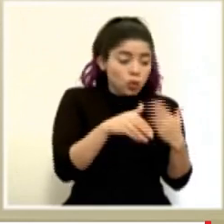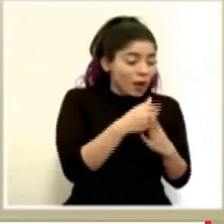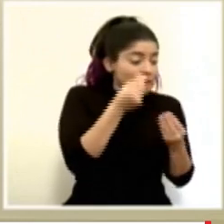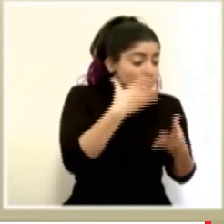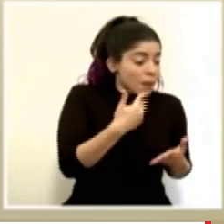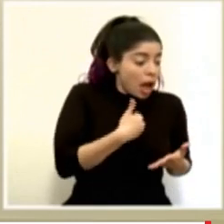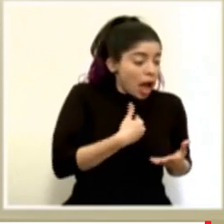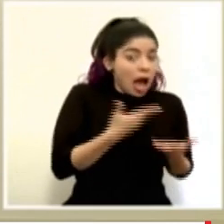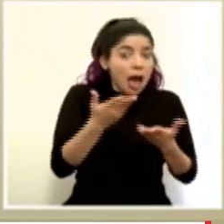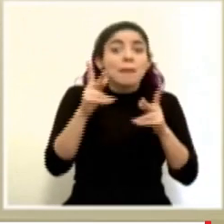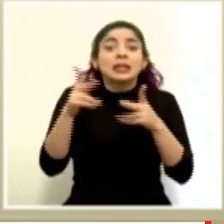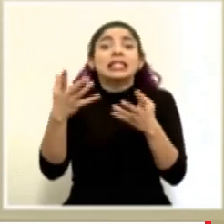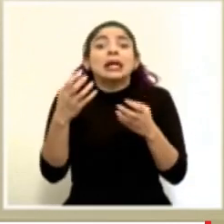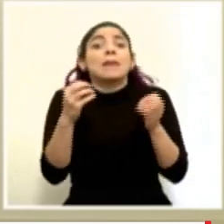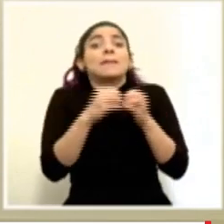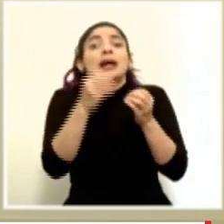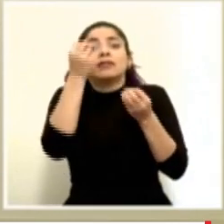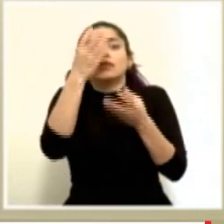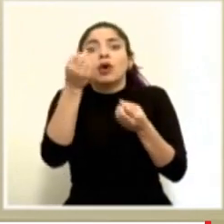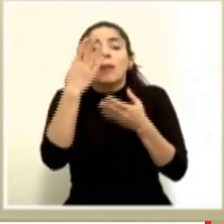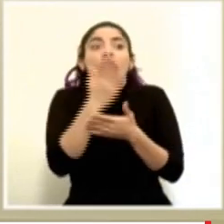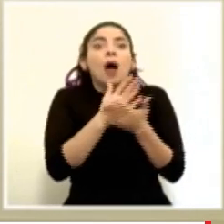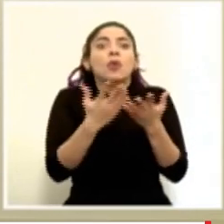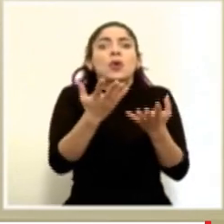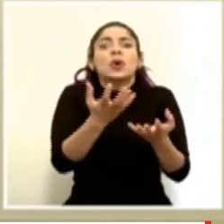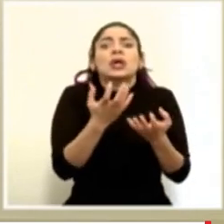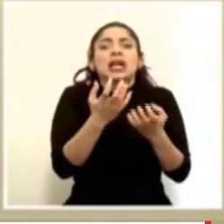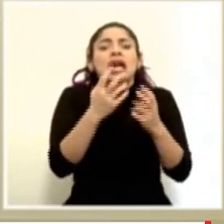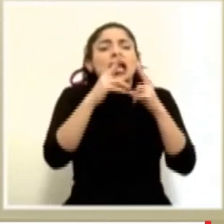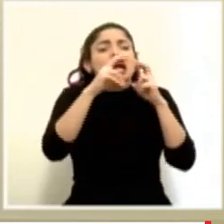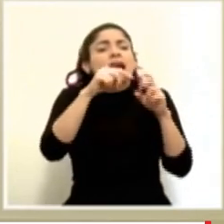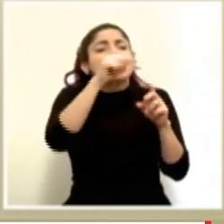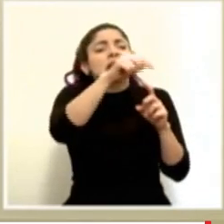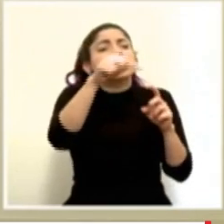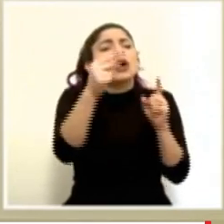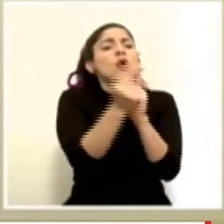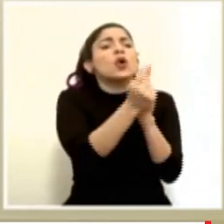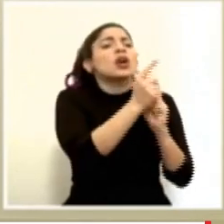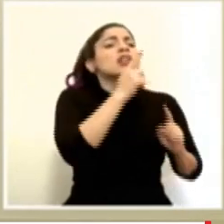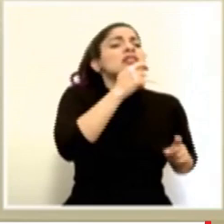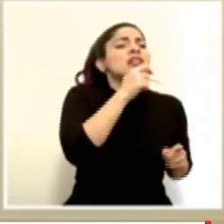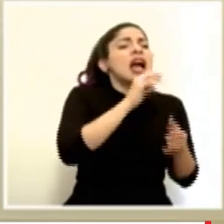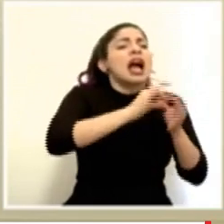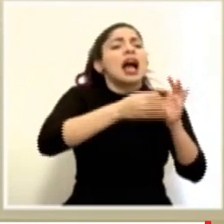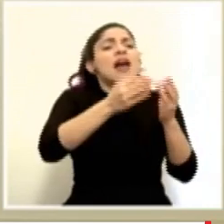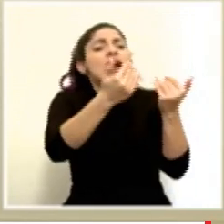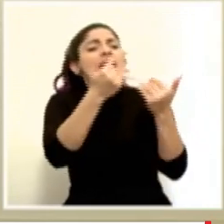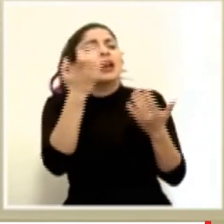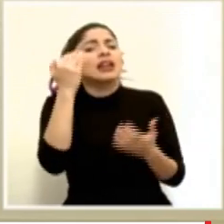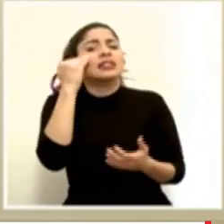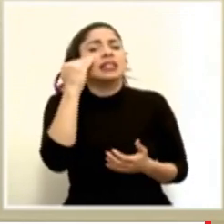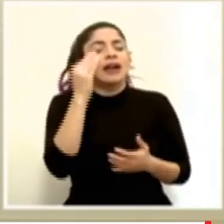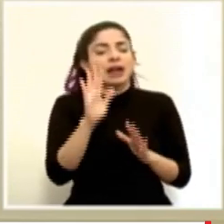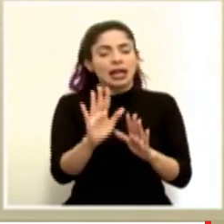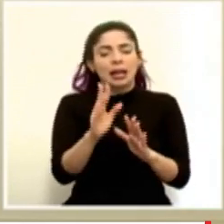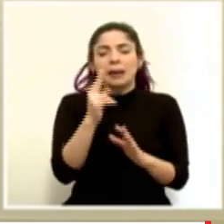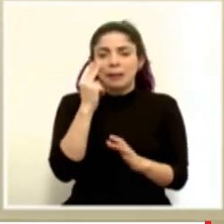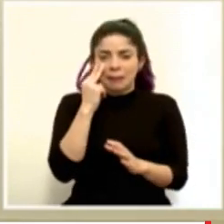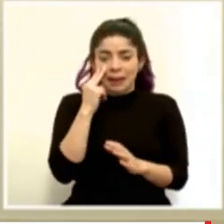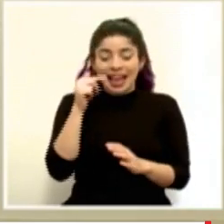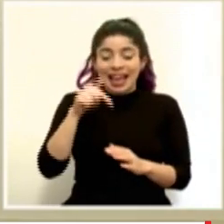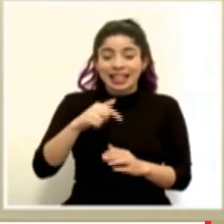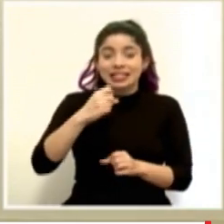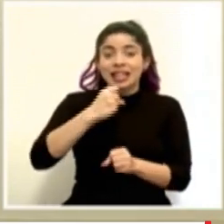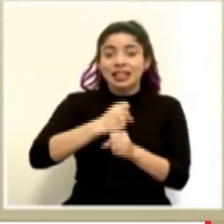disponible, que mucha gente quiere más información, hay algunos que quieren hasta tener la trazabilidad y todos los nexos y todas las cadenas y tenerlas ahí para... Vean, o sea, esto